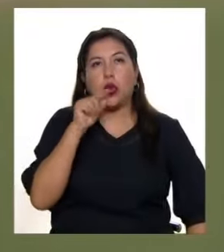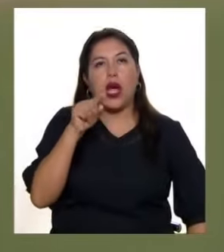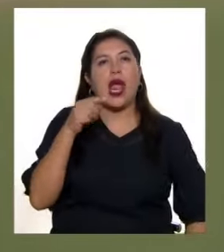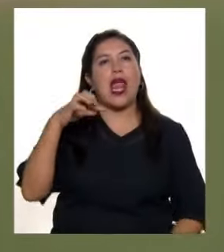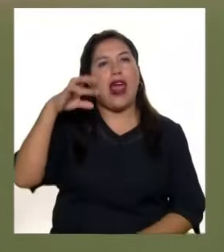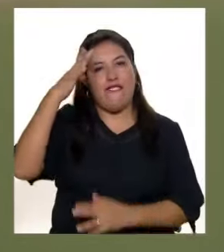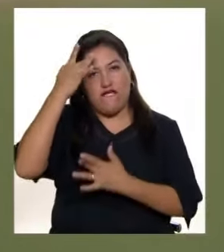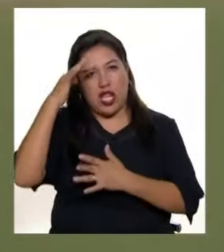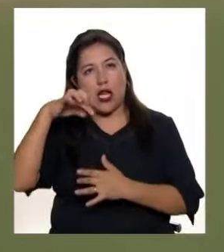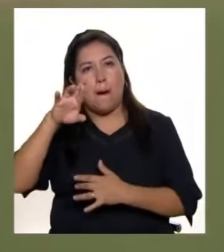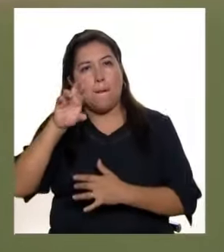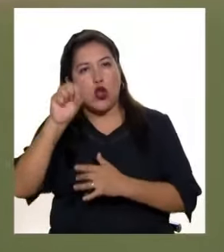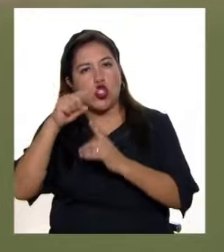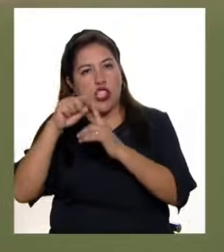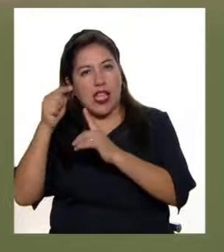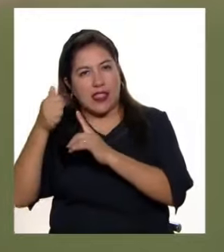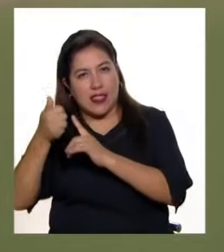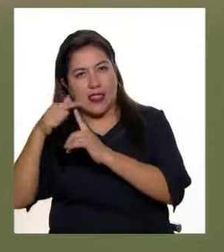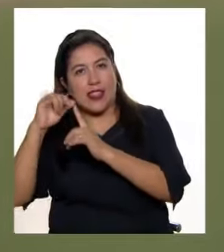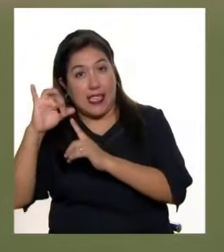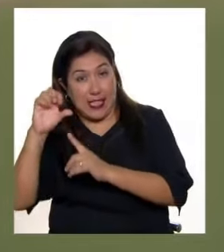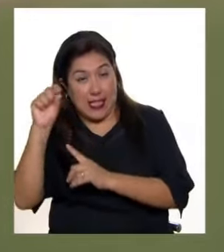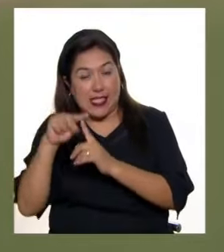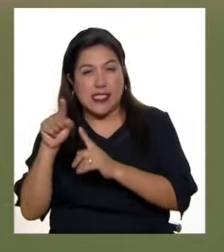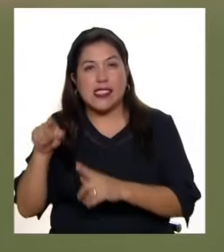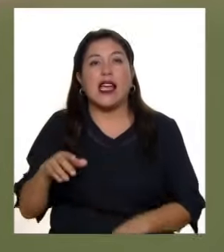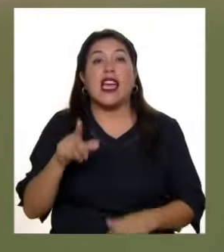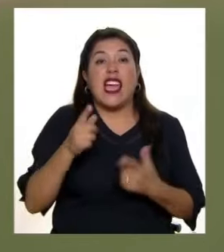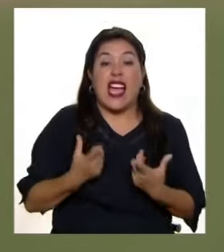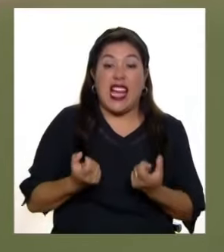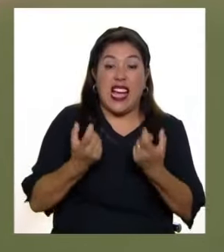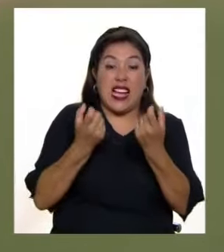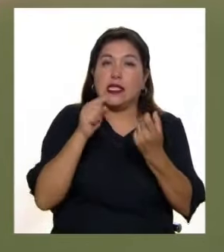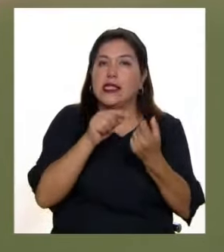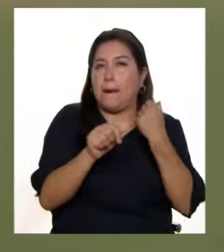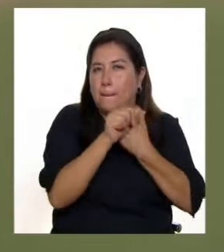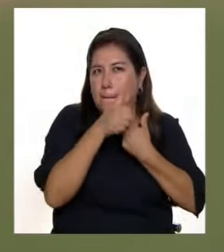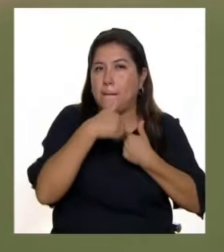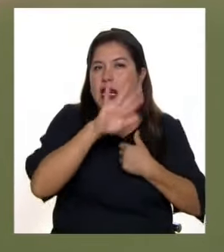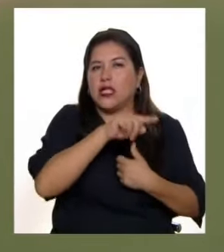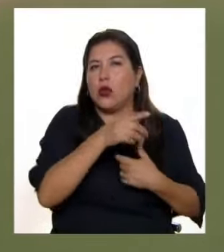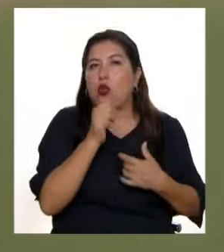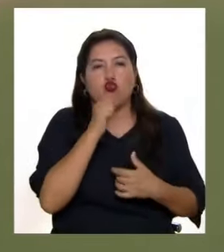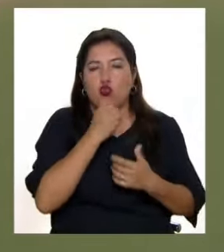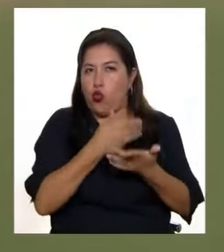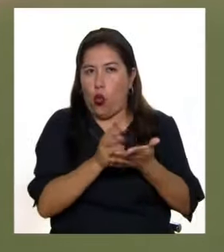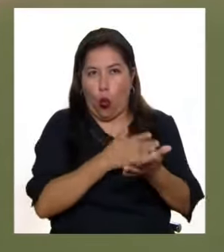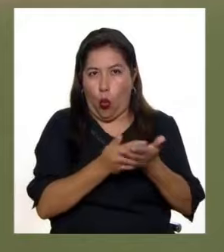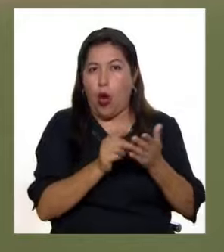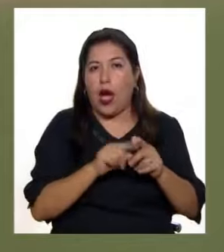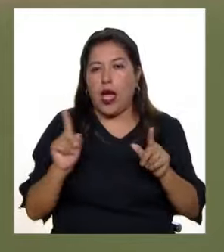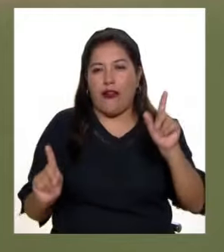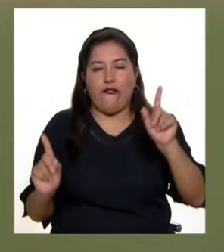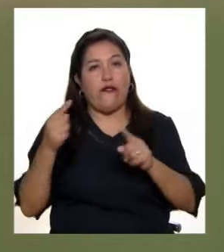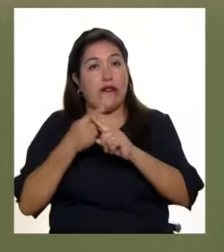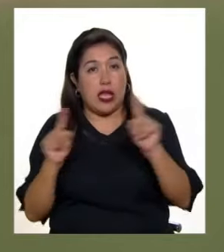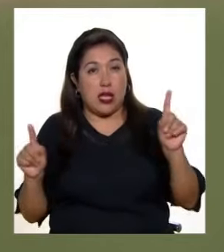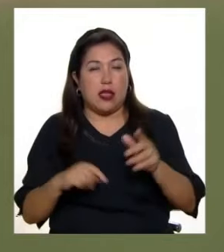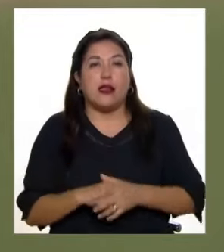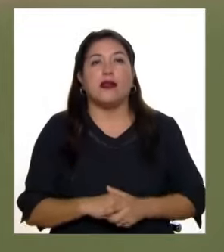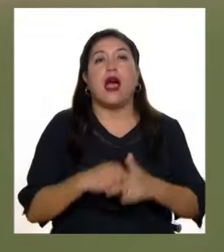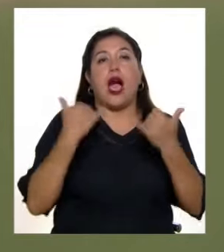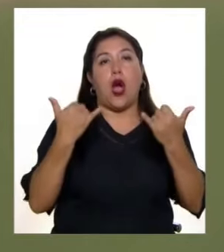dolor. El cáncer es peligroso porque justamente no tiene dolor. Entonces, la prostatitis se diferencia básicamente en eso. Aparte de eso,